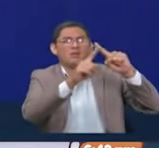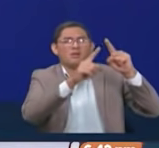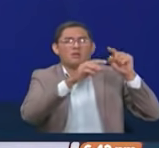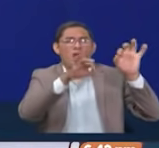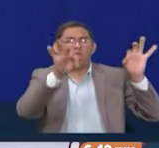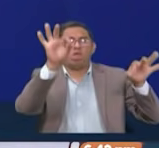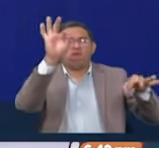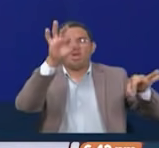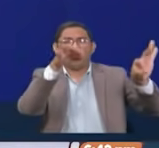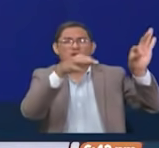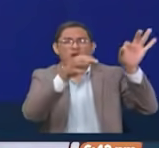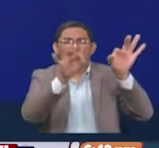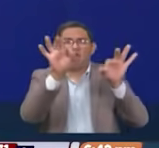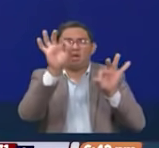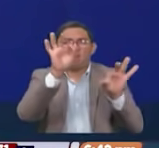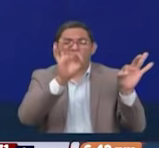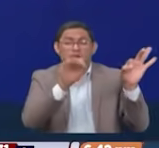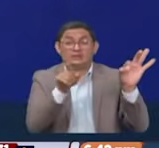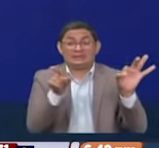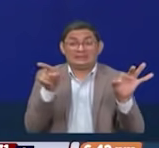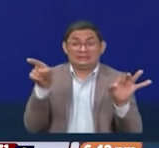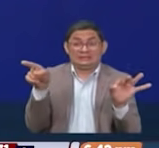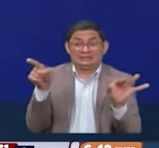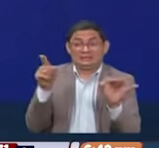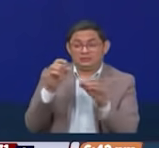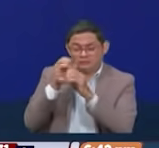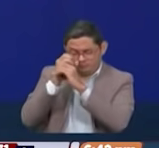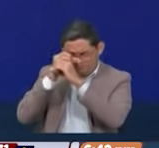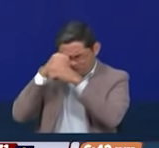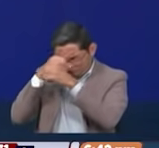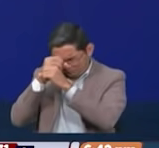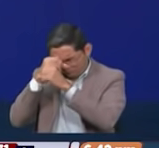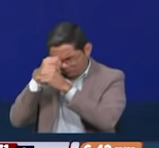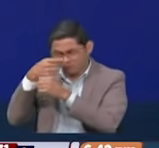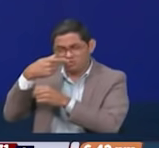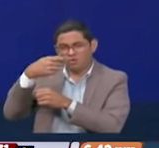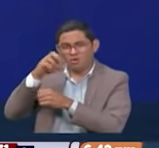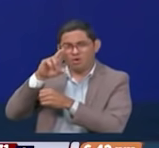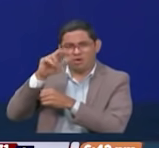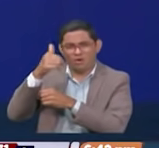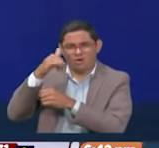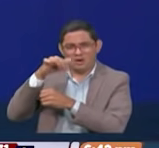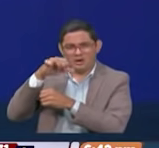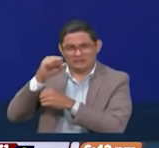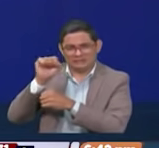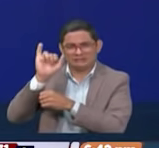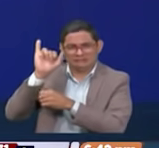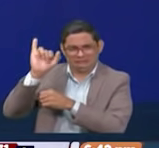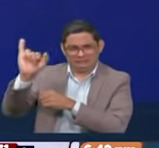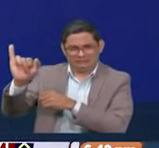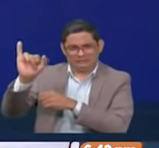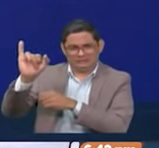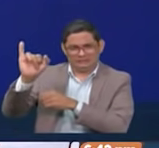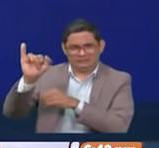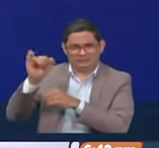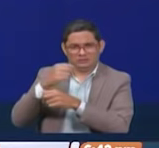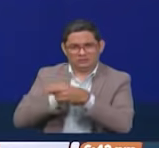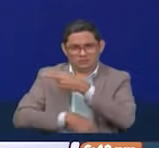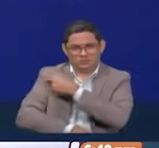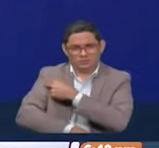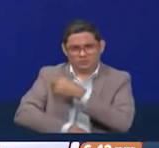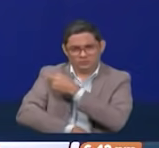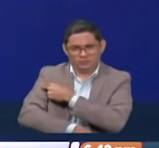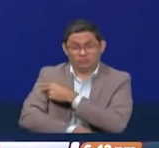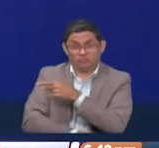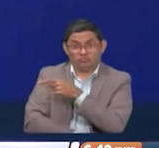laboratorio de referencia el instituto conmemorativo gorgas no solo como referencia para